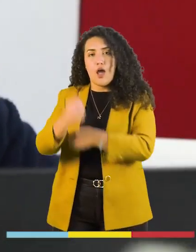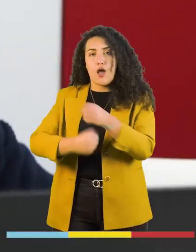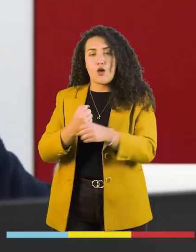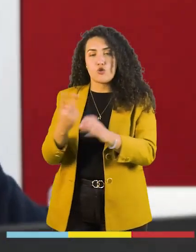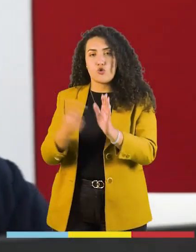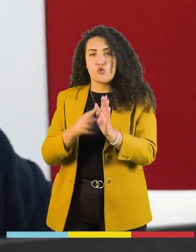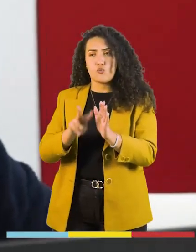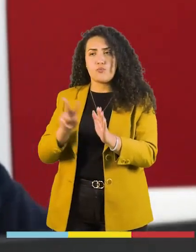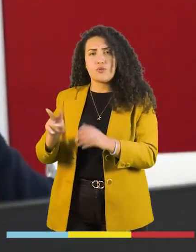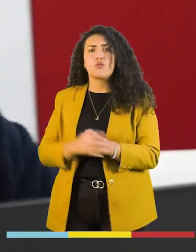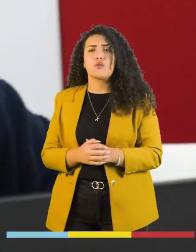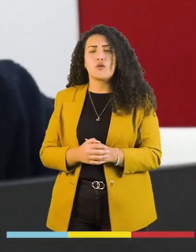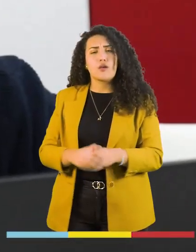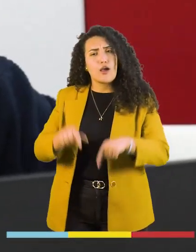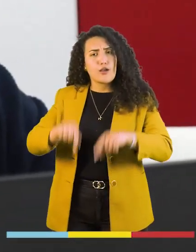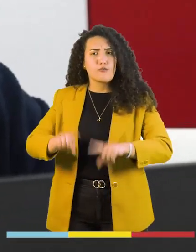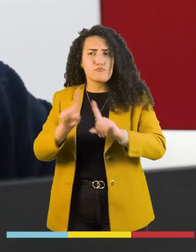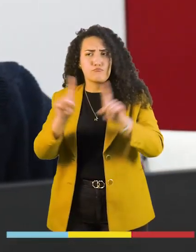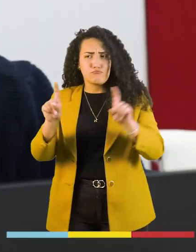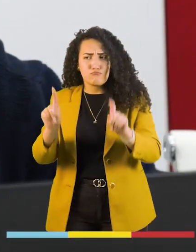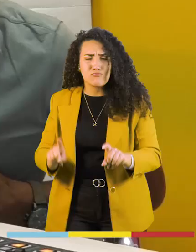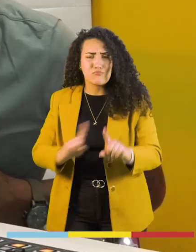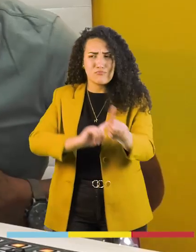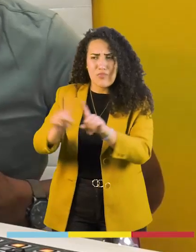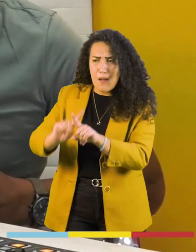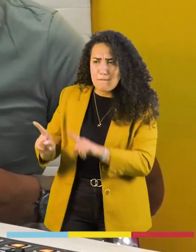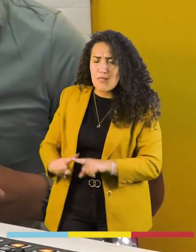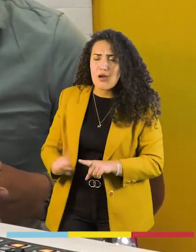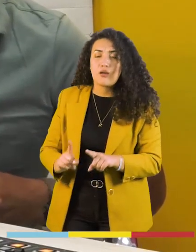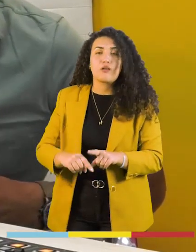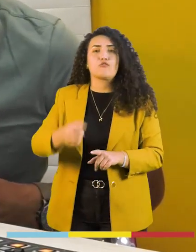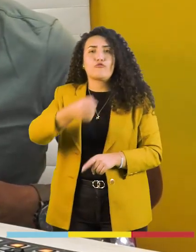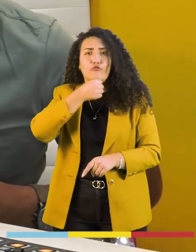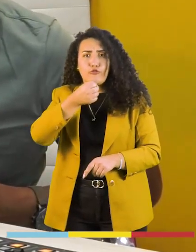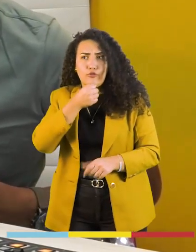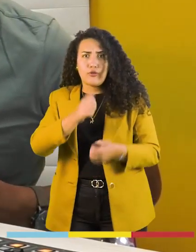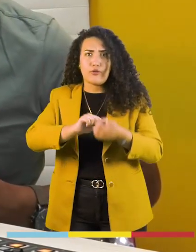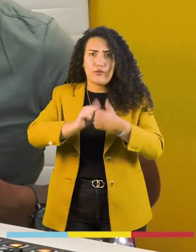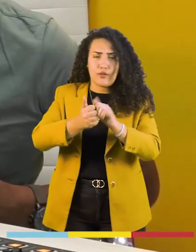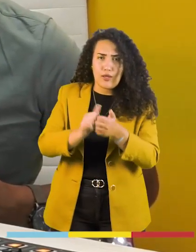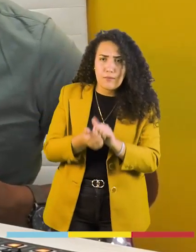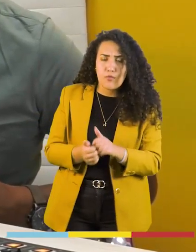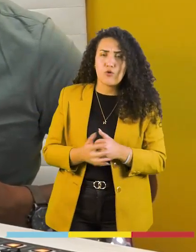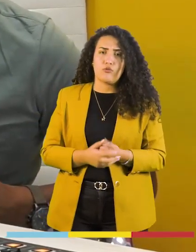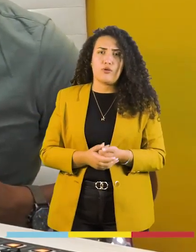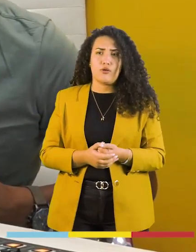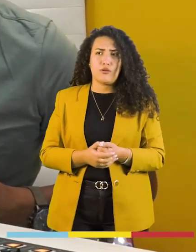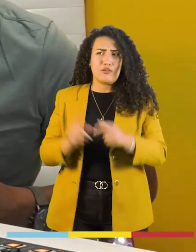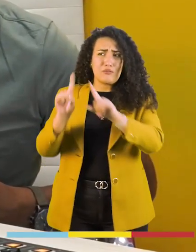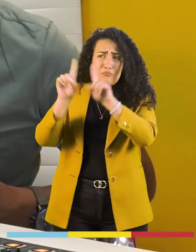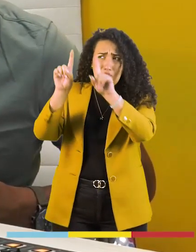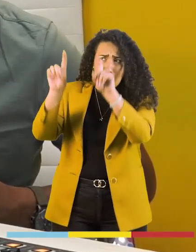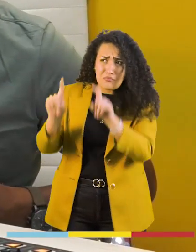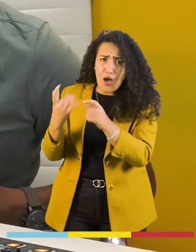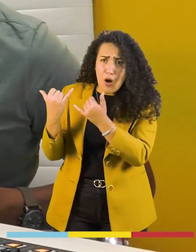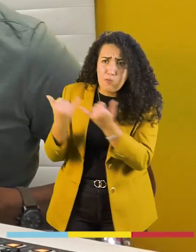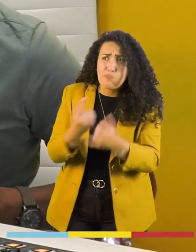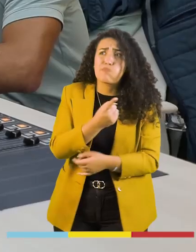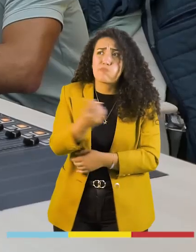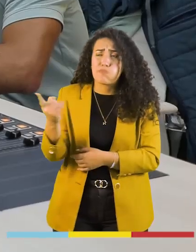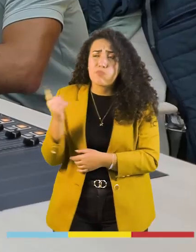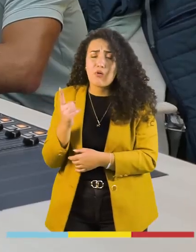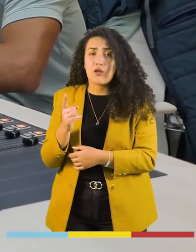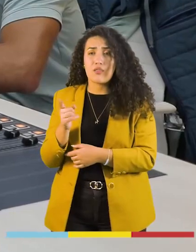nuevos que estén empezando su carrera musical. Soy Freddy Rosso, productor sonoro del Dorado Radio, la